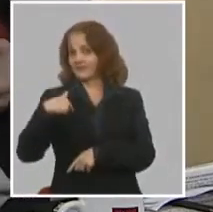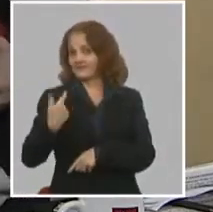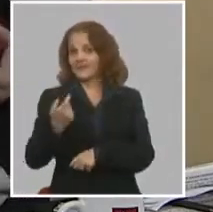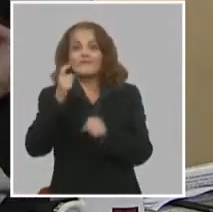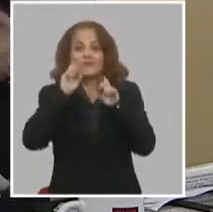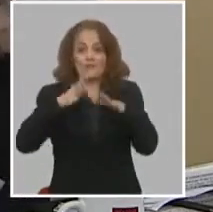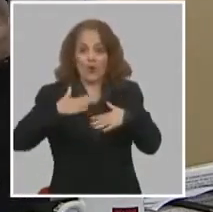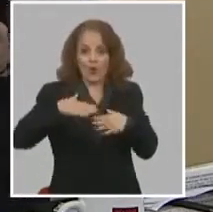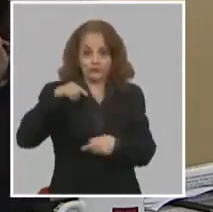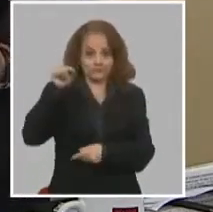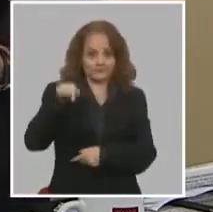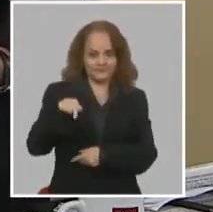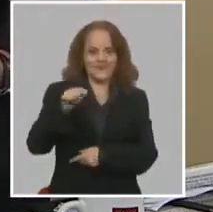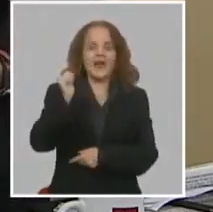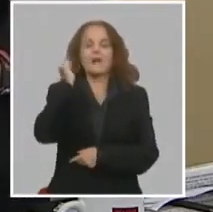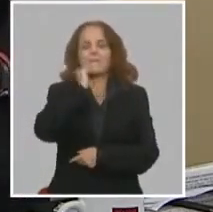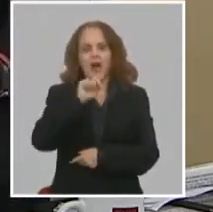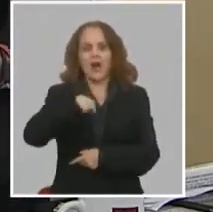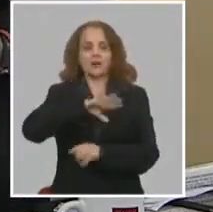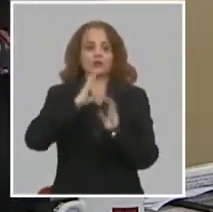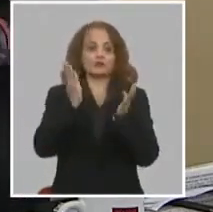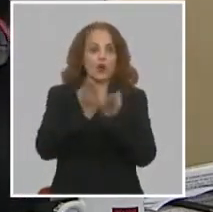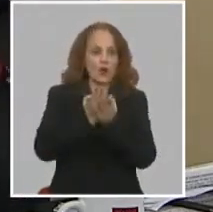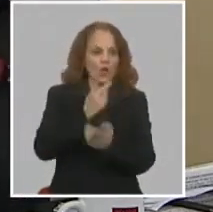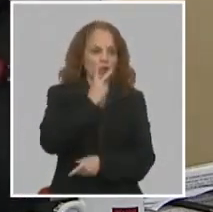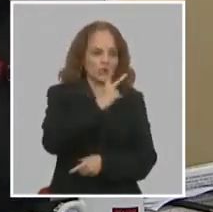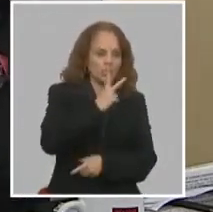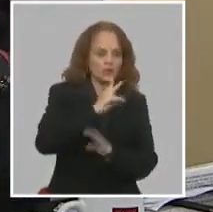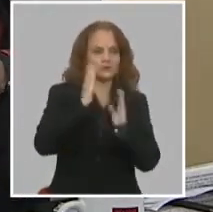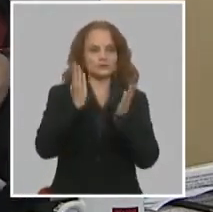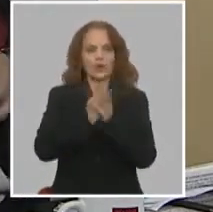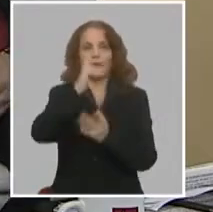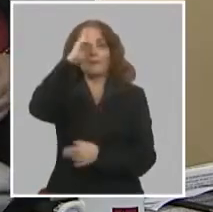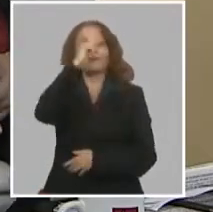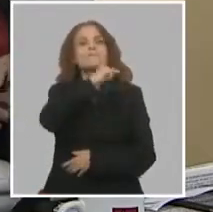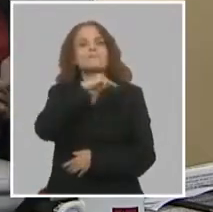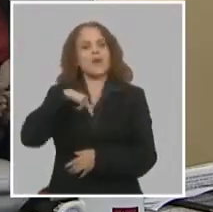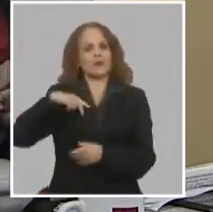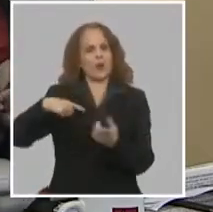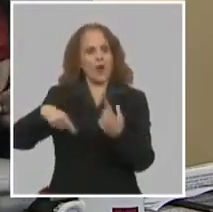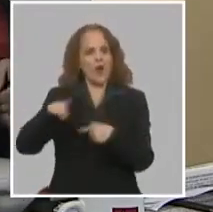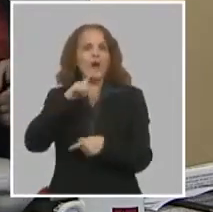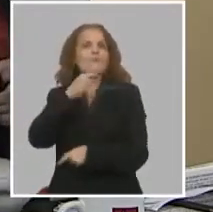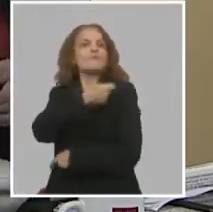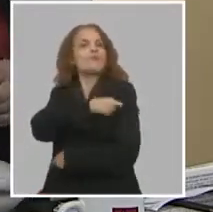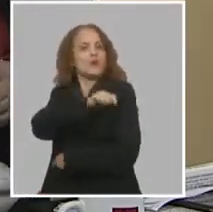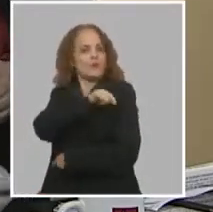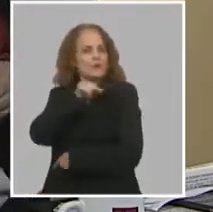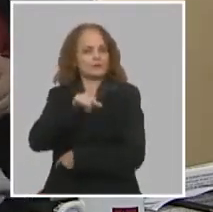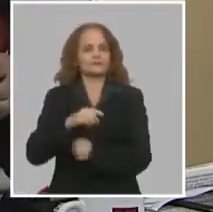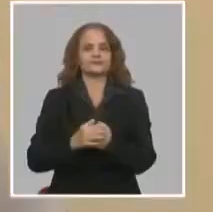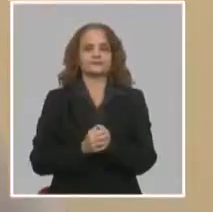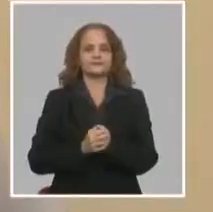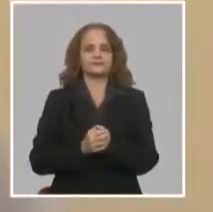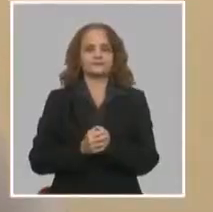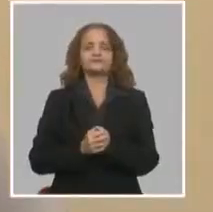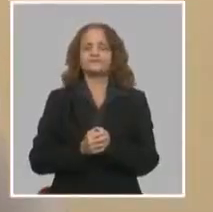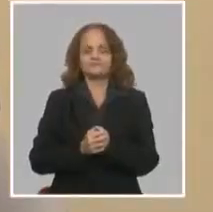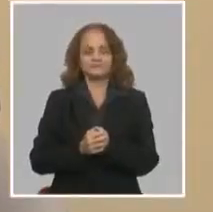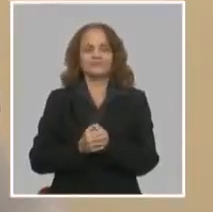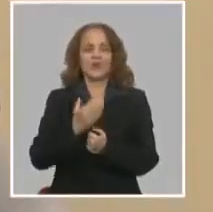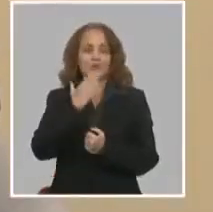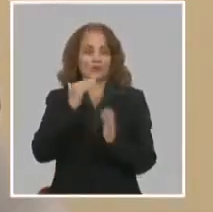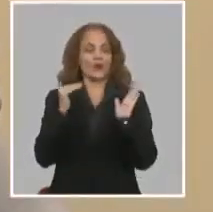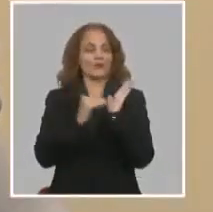además pues enfrentar el desafío del servicio médico a ese pueblo. Sí, buenas tardes. Las condiciones